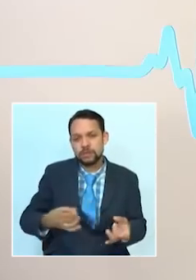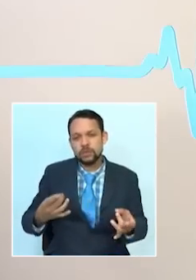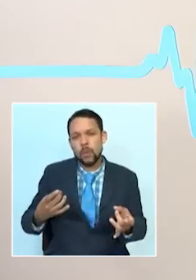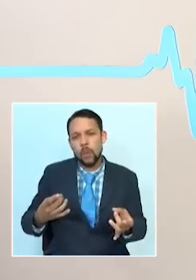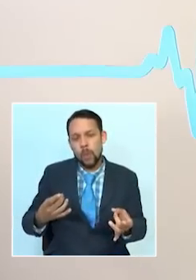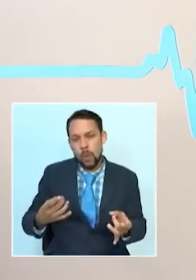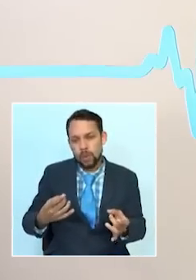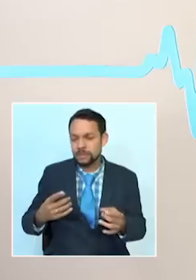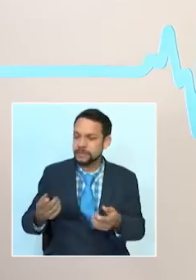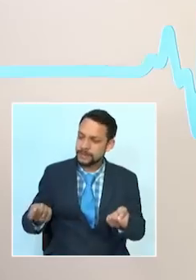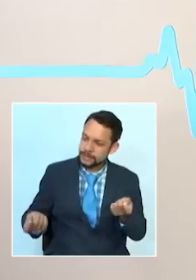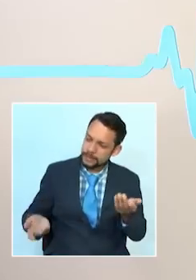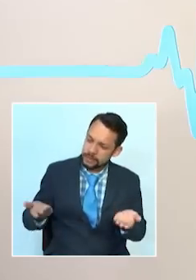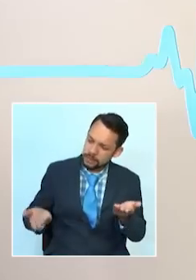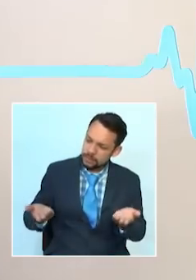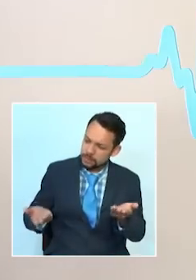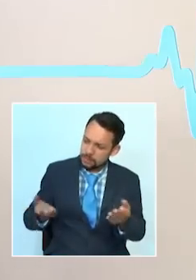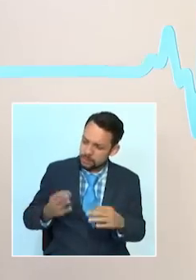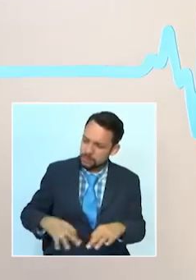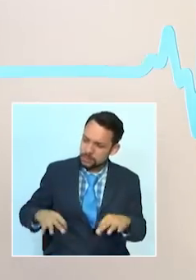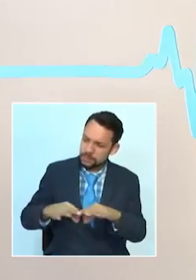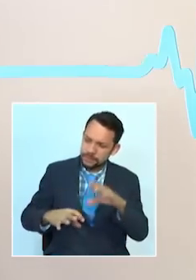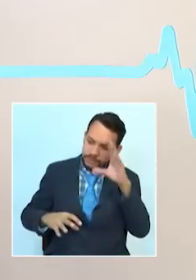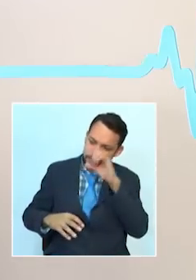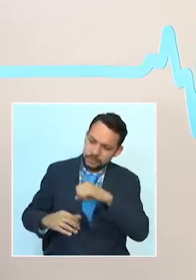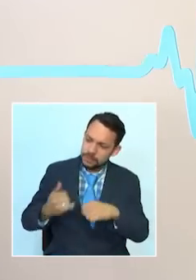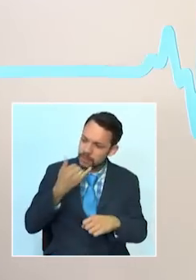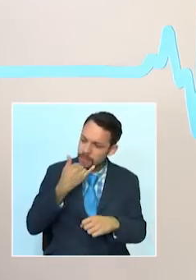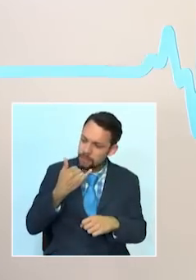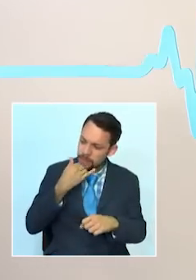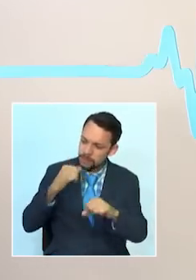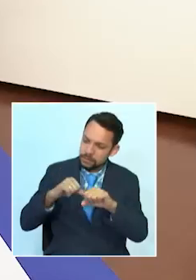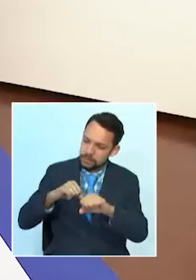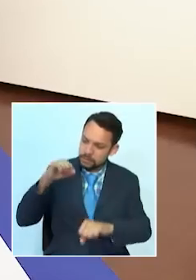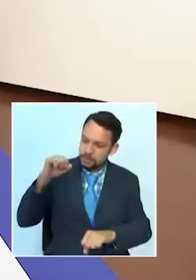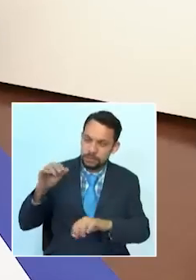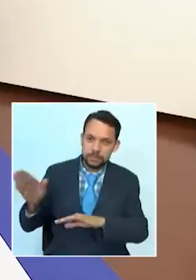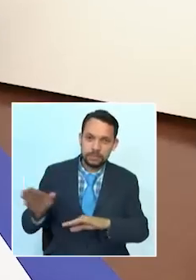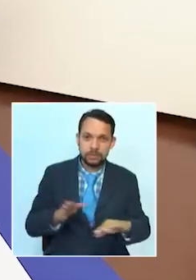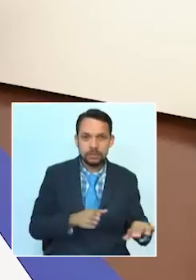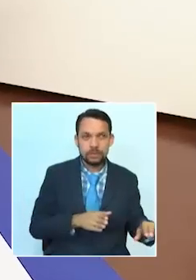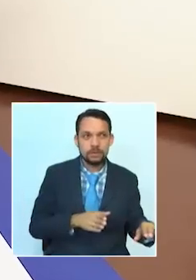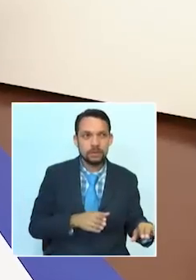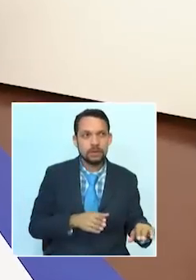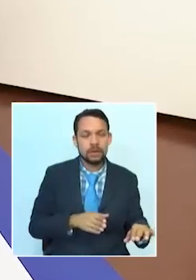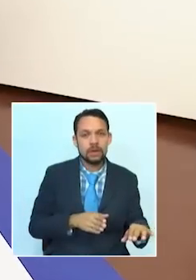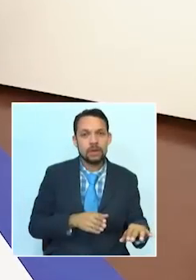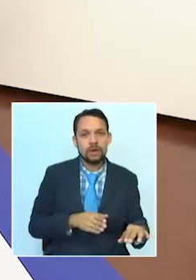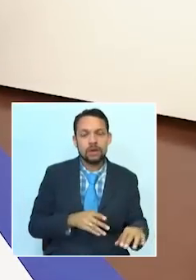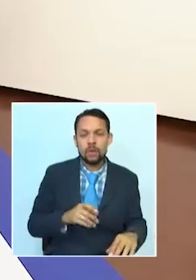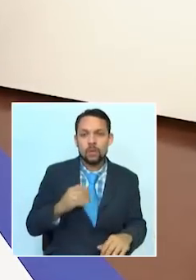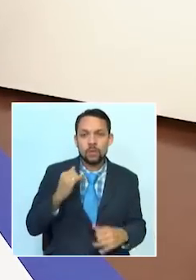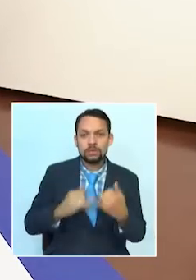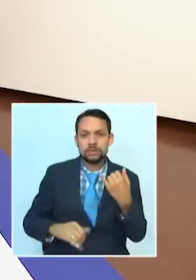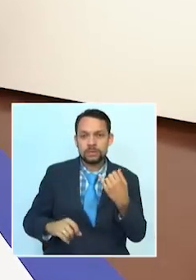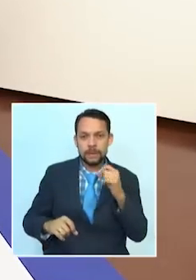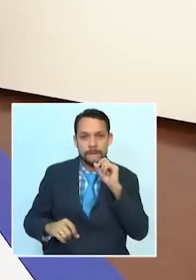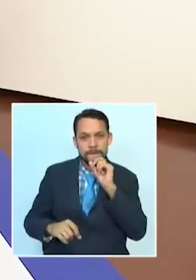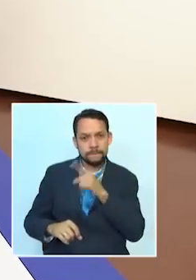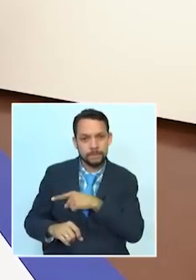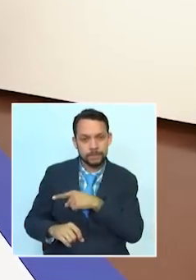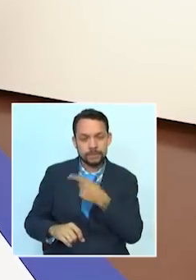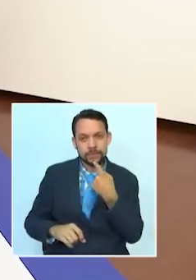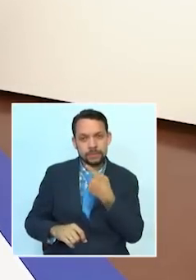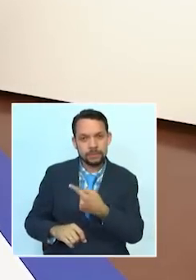piernas entonces iden iOS bien qué es lo que nos está pasando creo que no voy a alcanzar a hacer esta pregunta pero el encabezado que